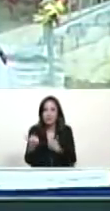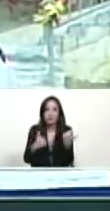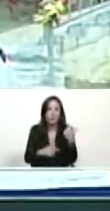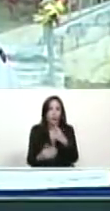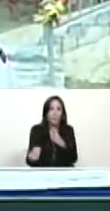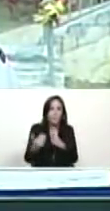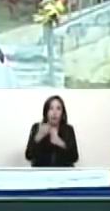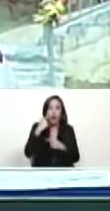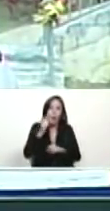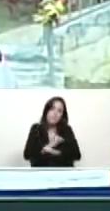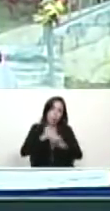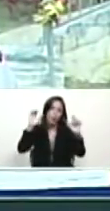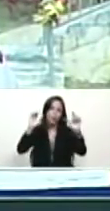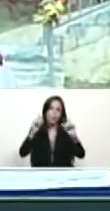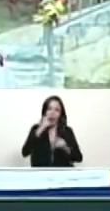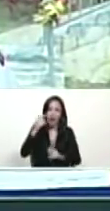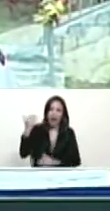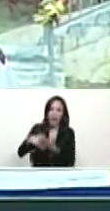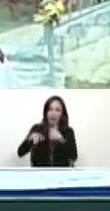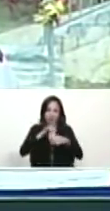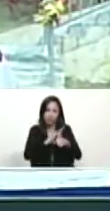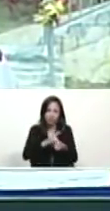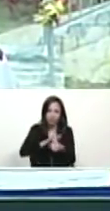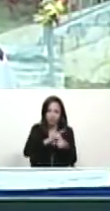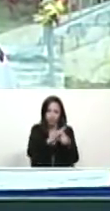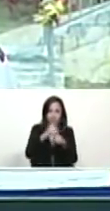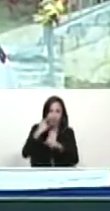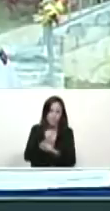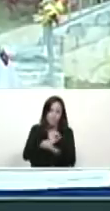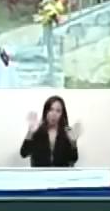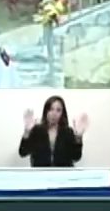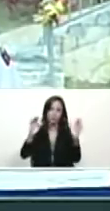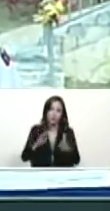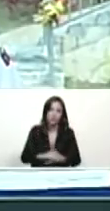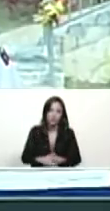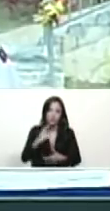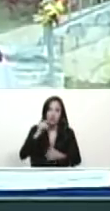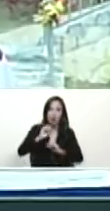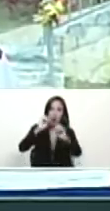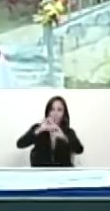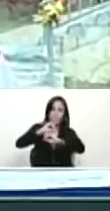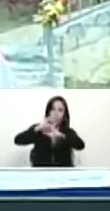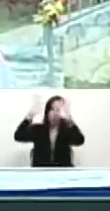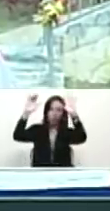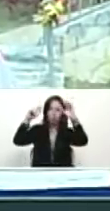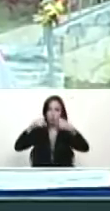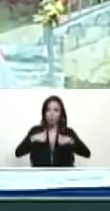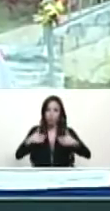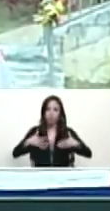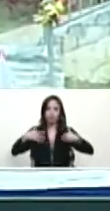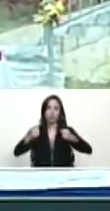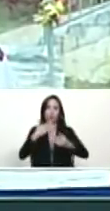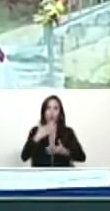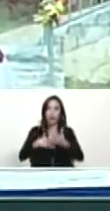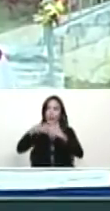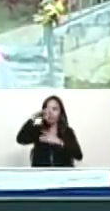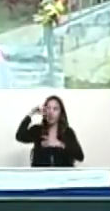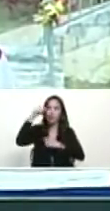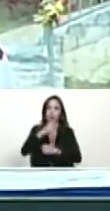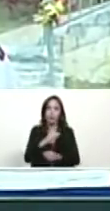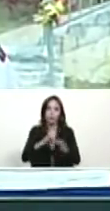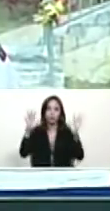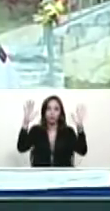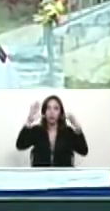Hasta una bomba me lanzaron con un dron. Y la bomba explotó y no me pudo hacer nada.